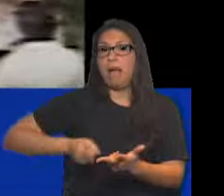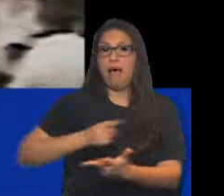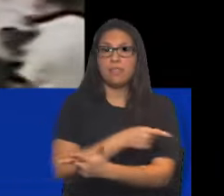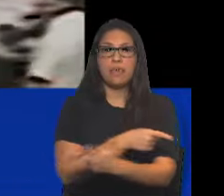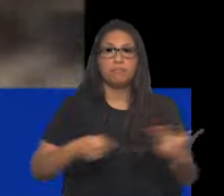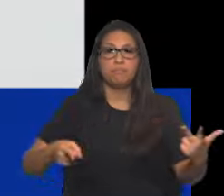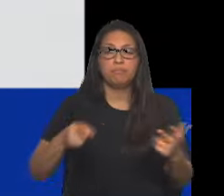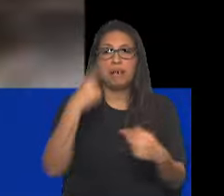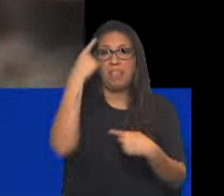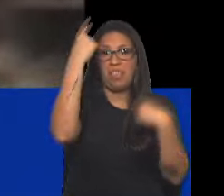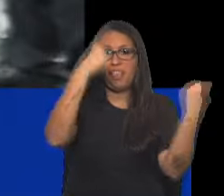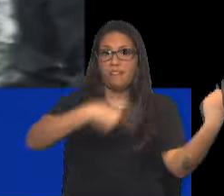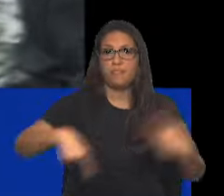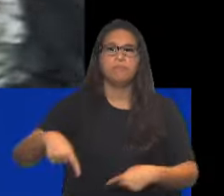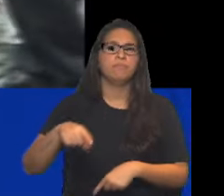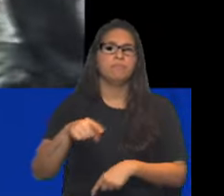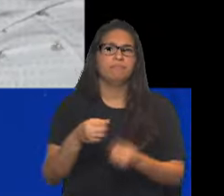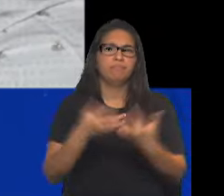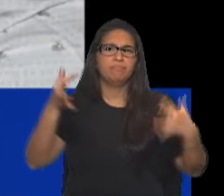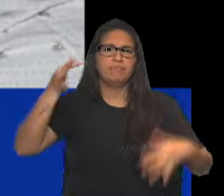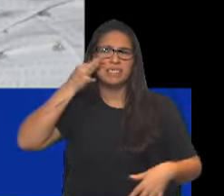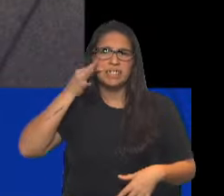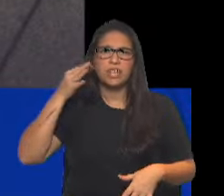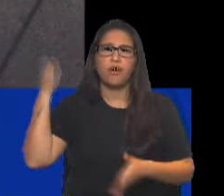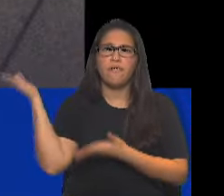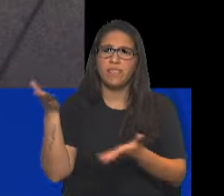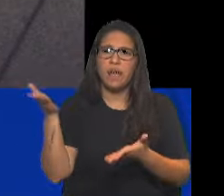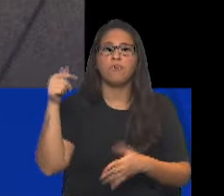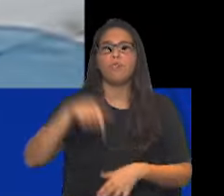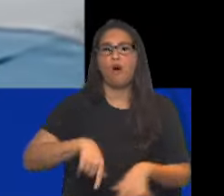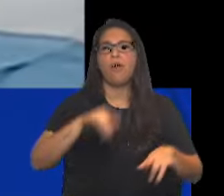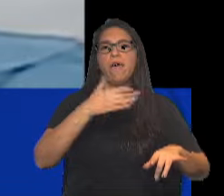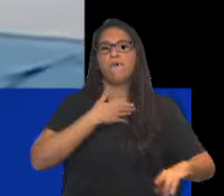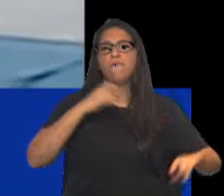entrevistados entonces que brindaron testimonio, estrena hoy en la plataforma